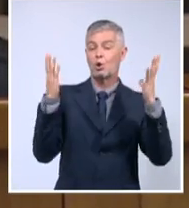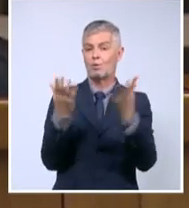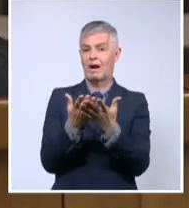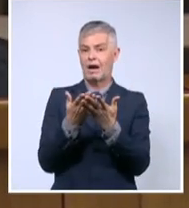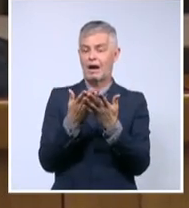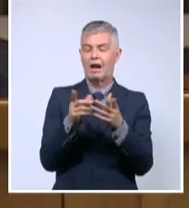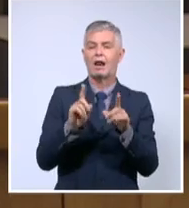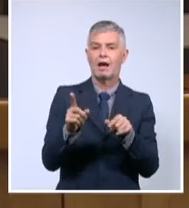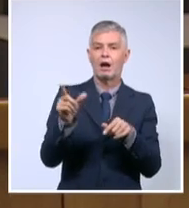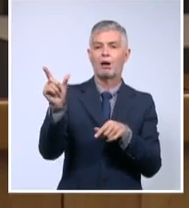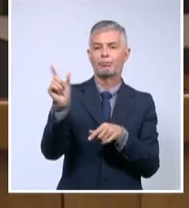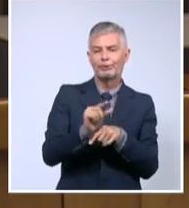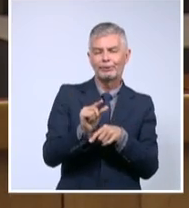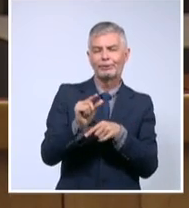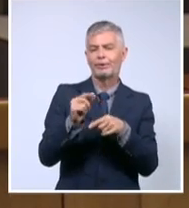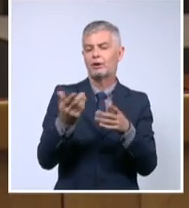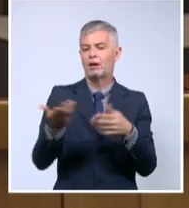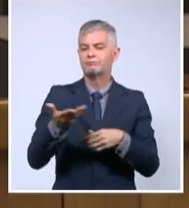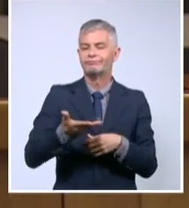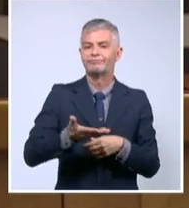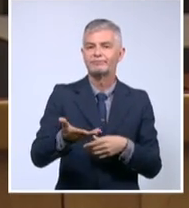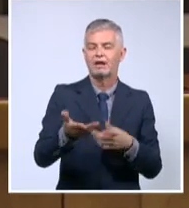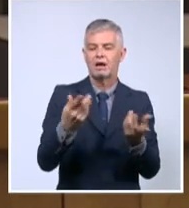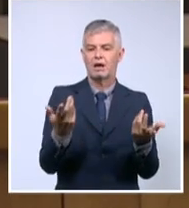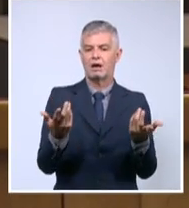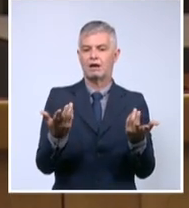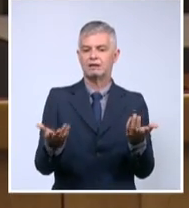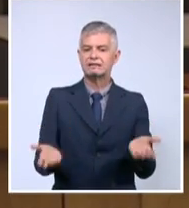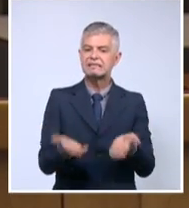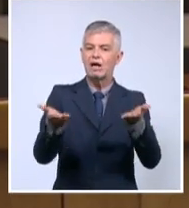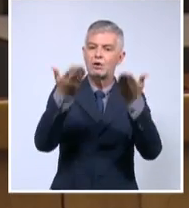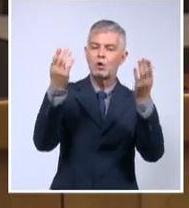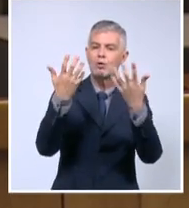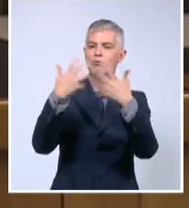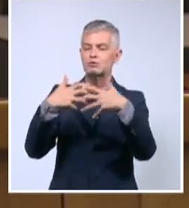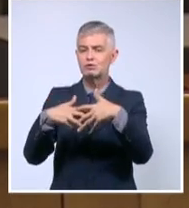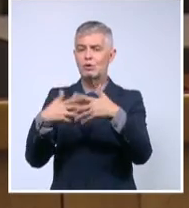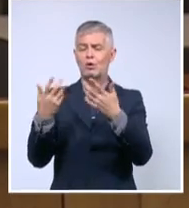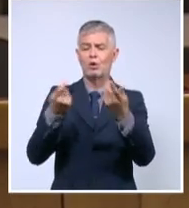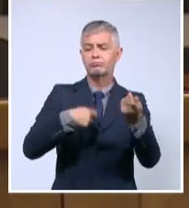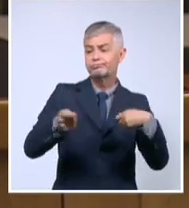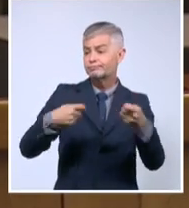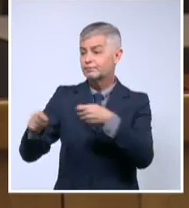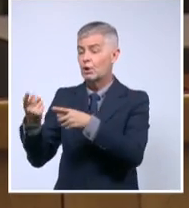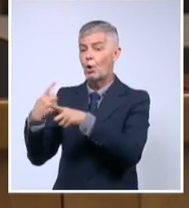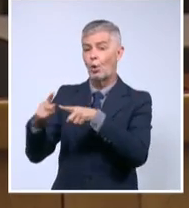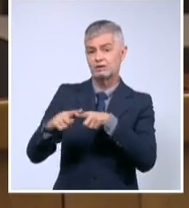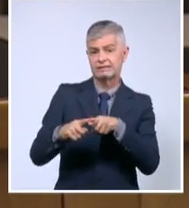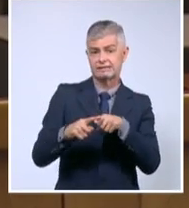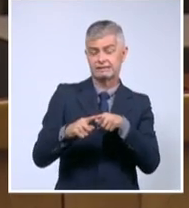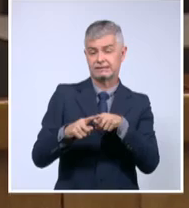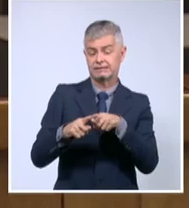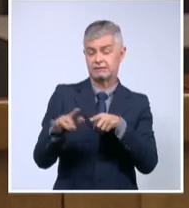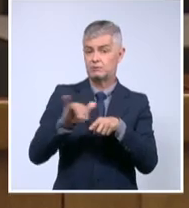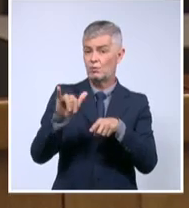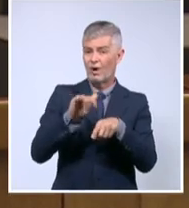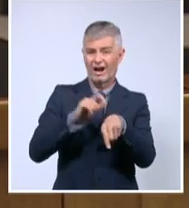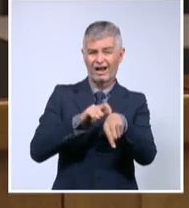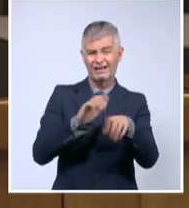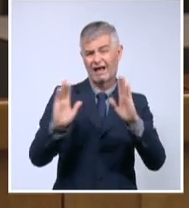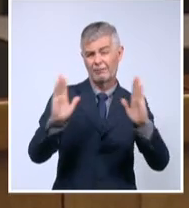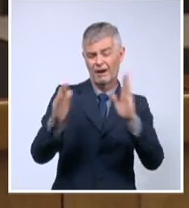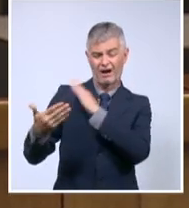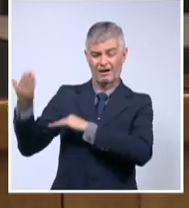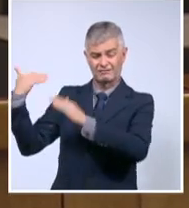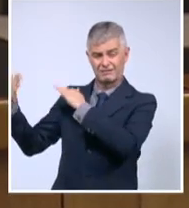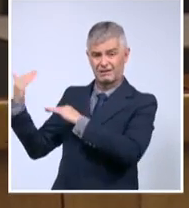desaceleración de los volúmenes productivos y los flujos comerciales. Como en coyunturas históricas similares, el peso mayor